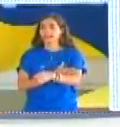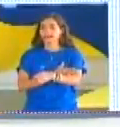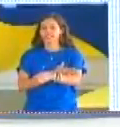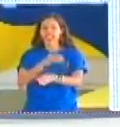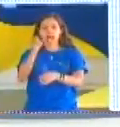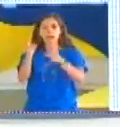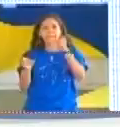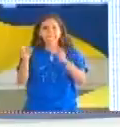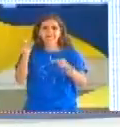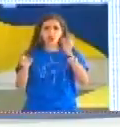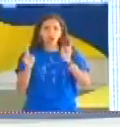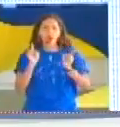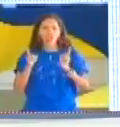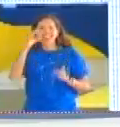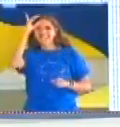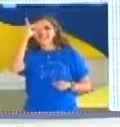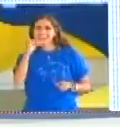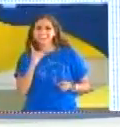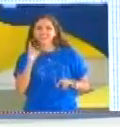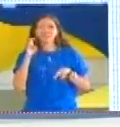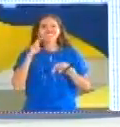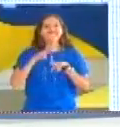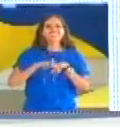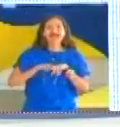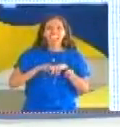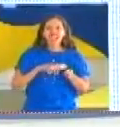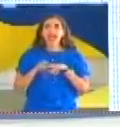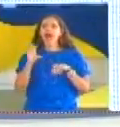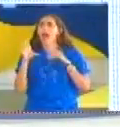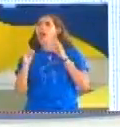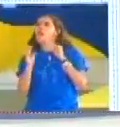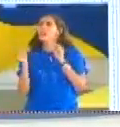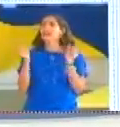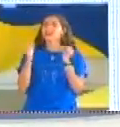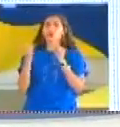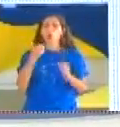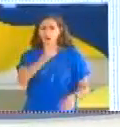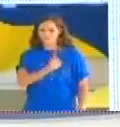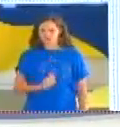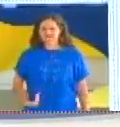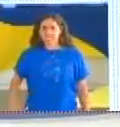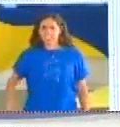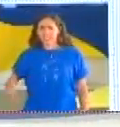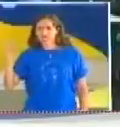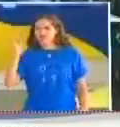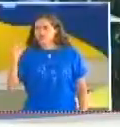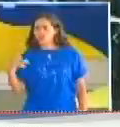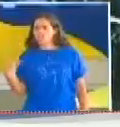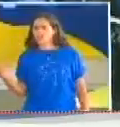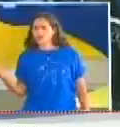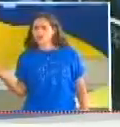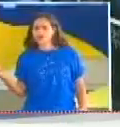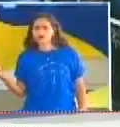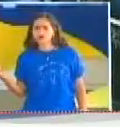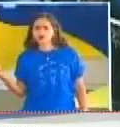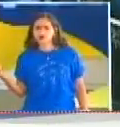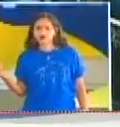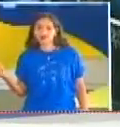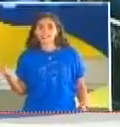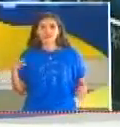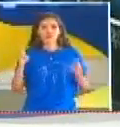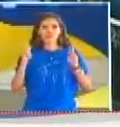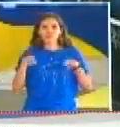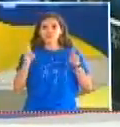las personas con alguna discapacidad se sentaban a hablar y a debatir con un presidente de la República?